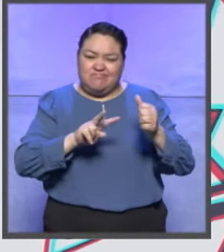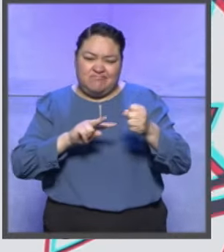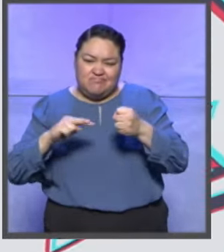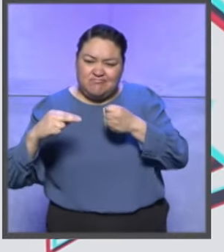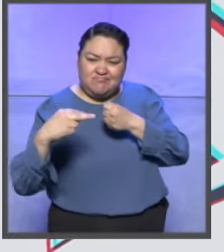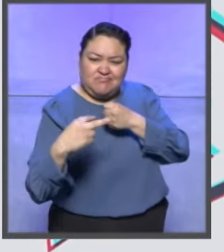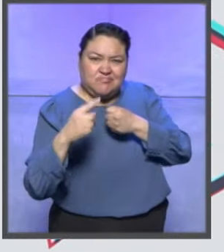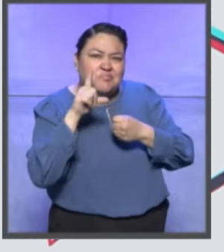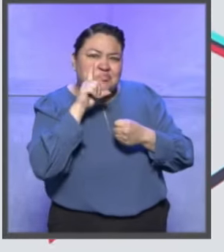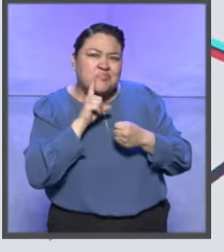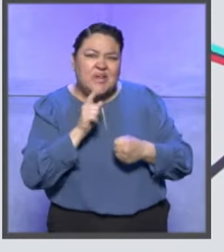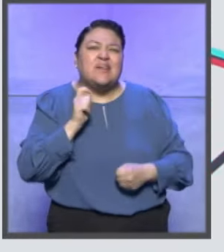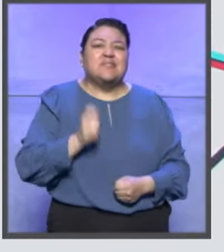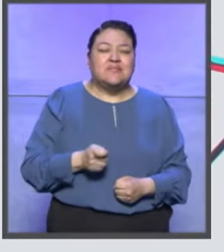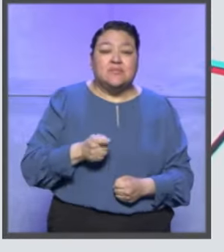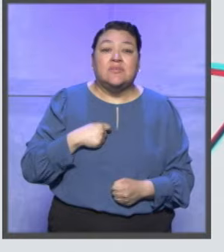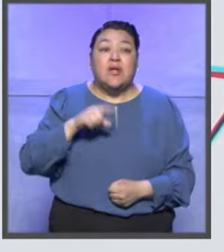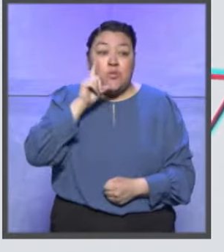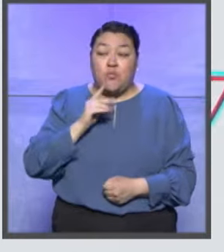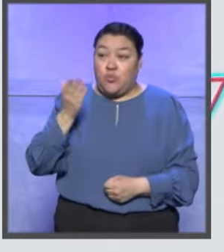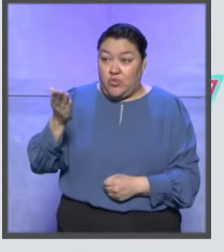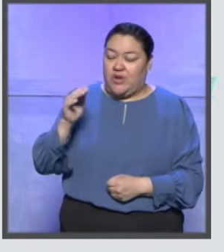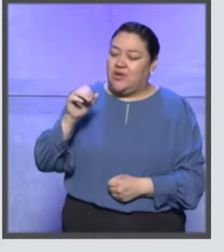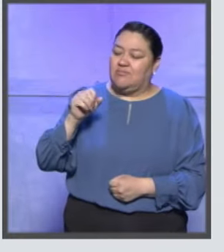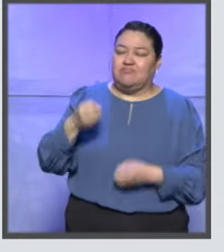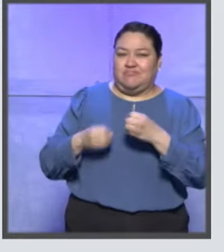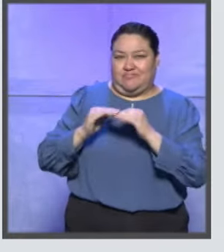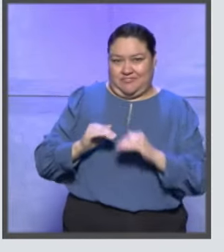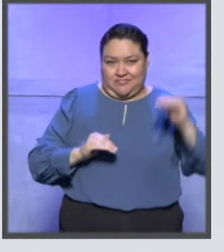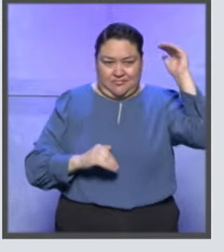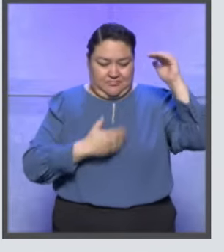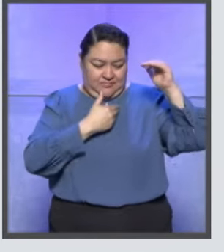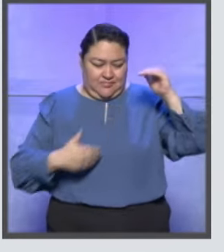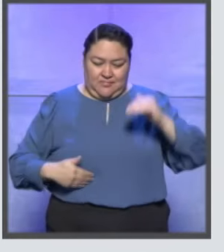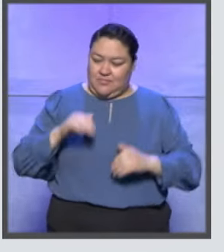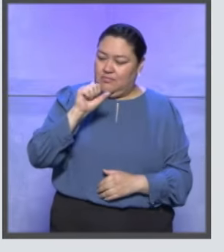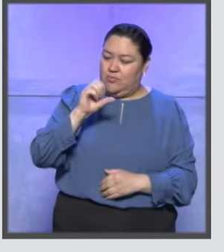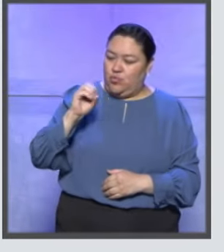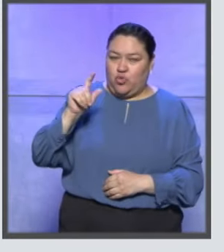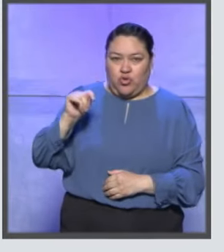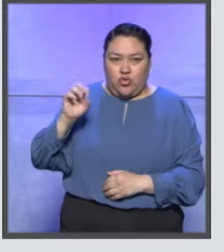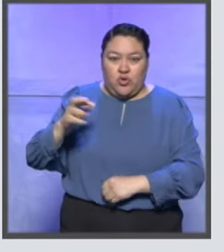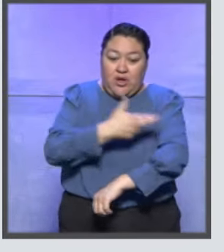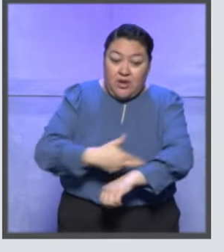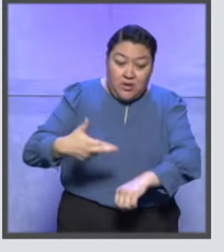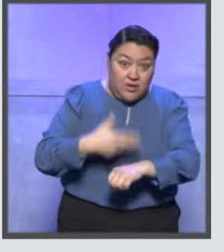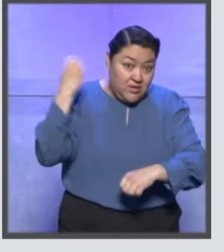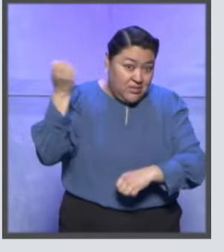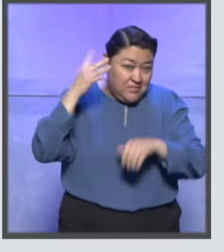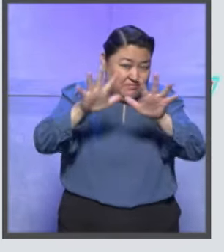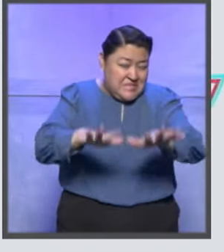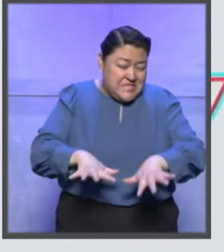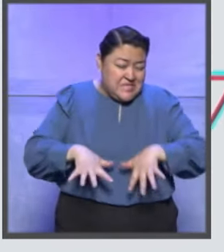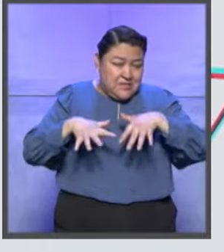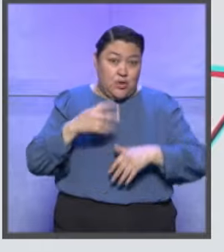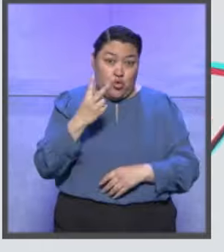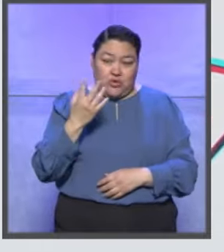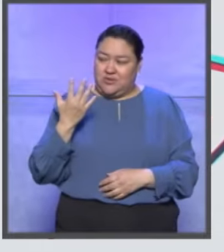Justicia Electoral a la Semana. La magistrada Mónica Aralí Soto Fregoso se dio a la tarea de organizar dos grandes